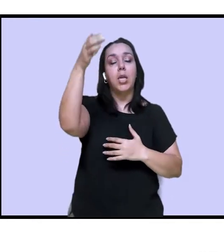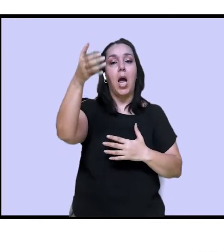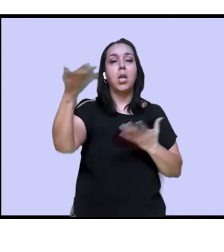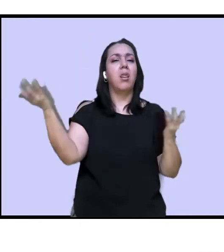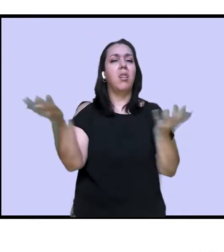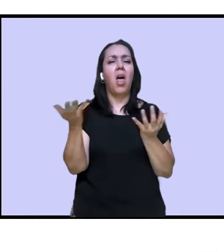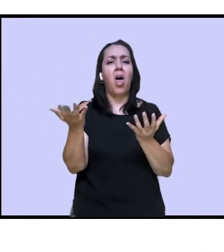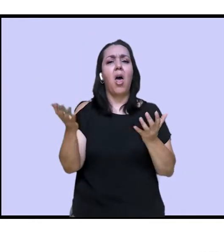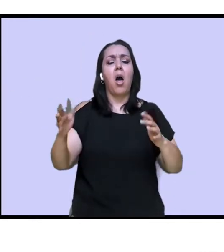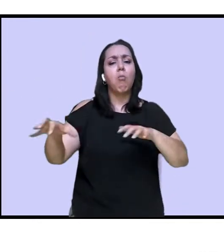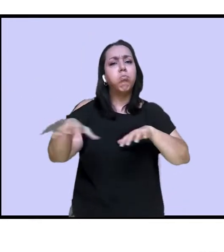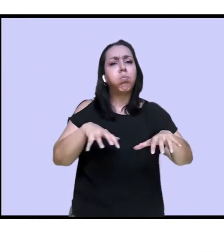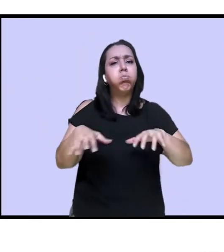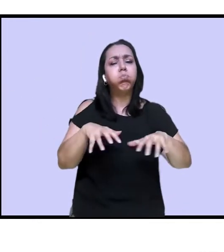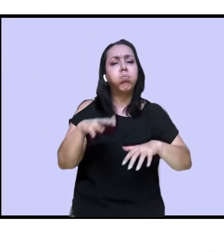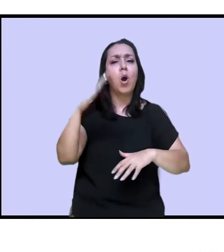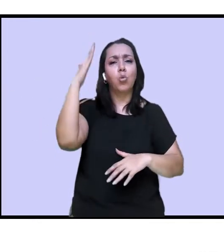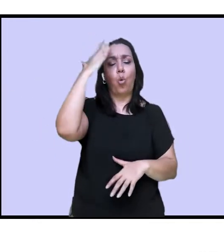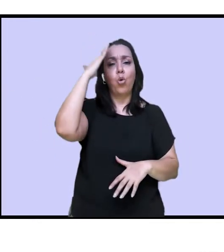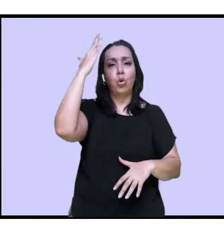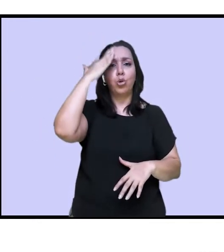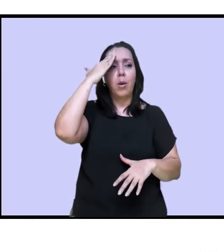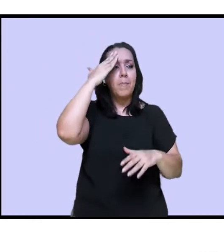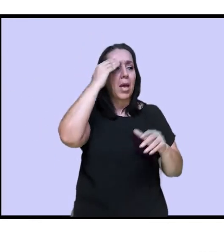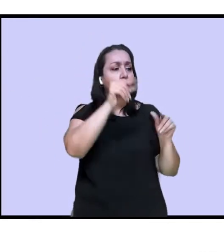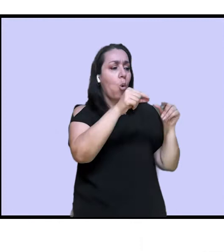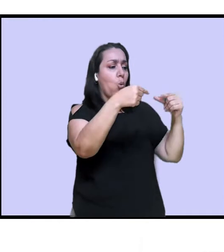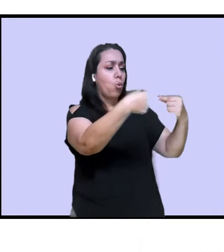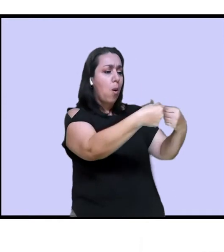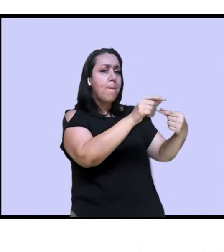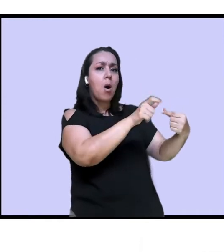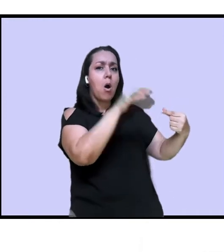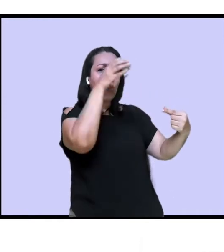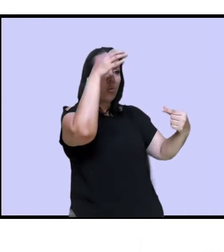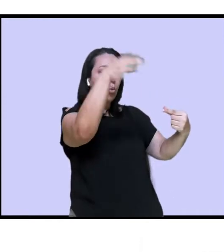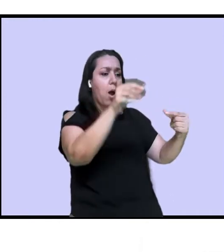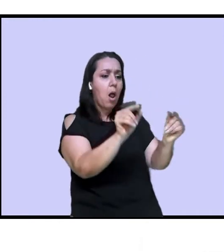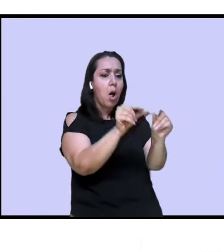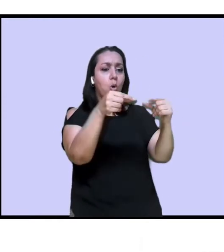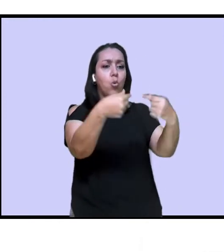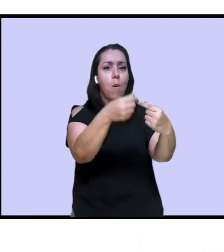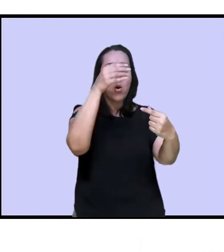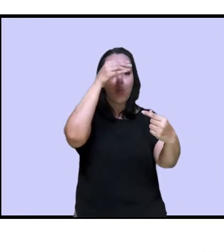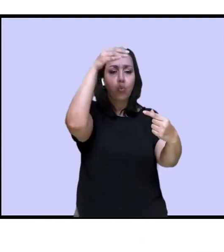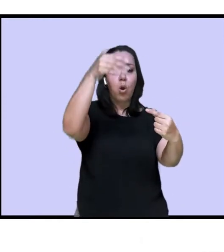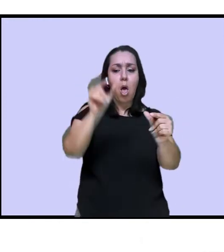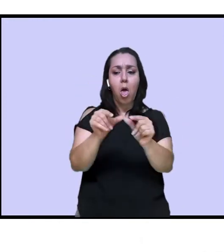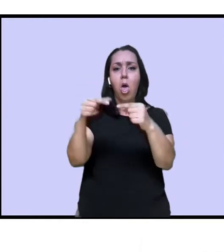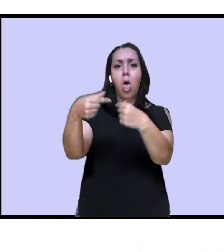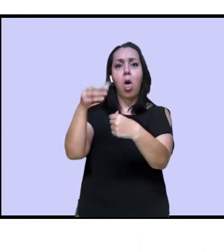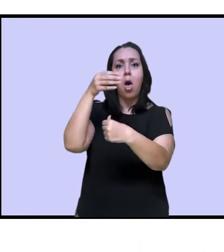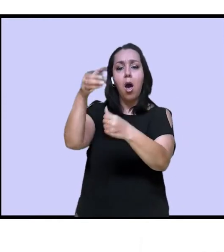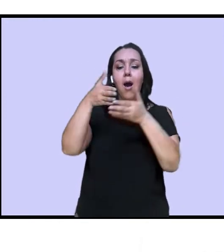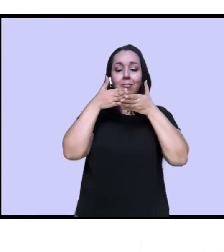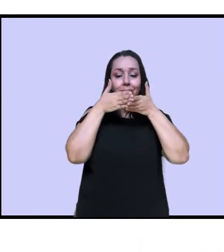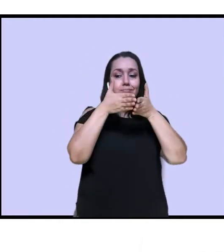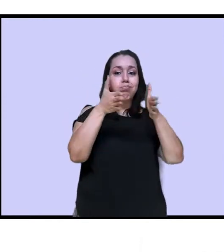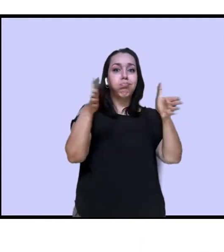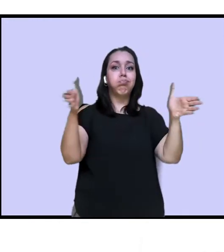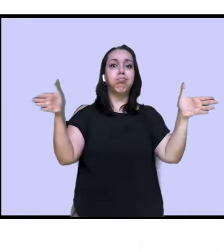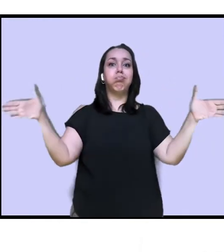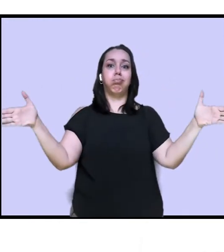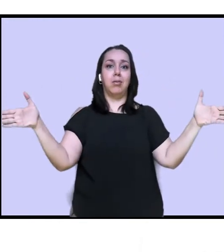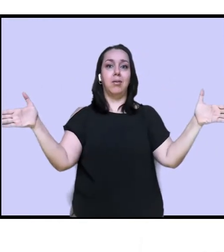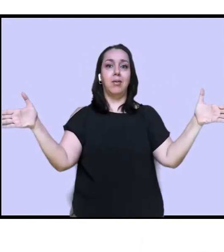que promueve el conocimiento mutuo entre todos los grupos culturales, con apertura a las